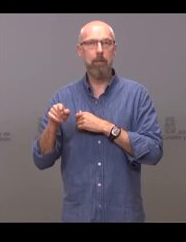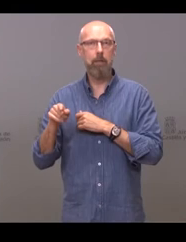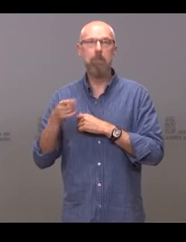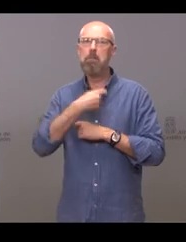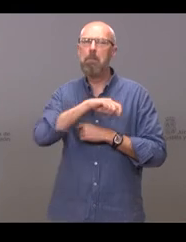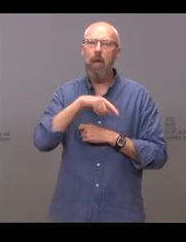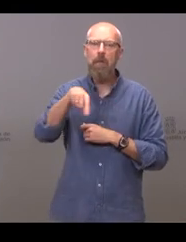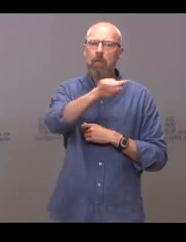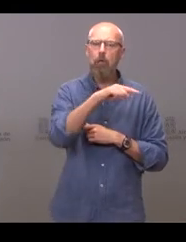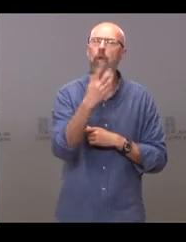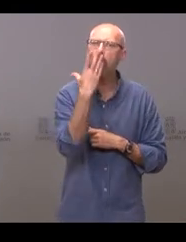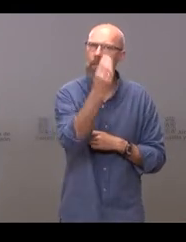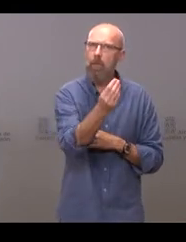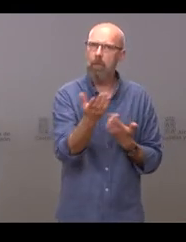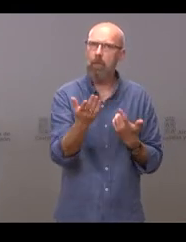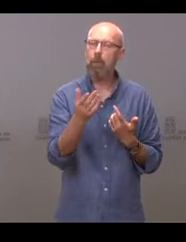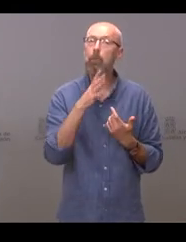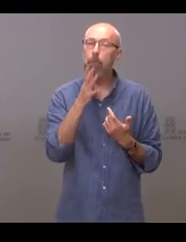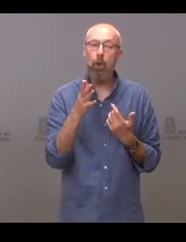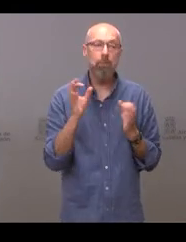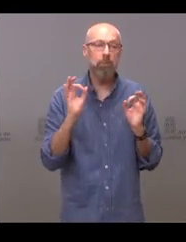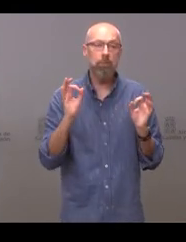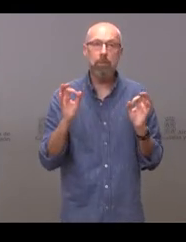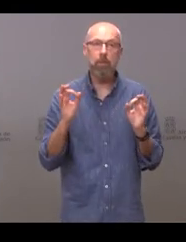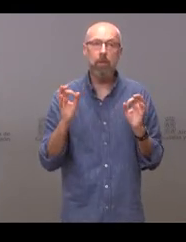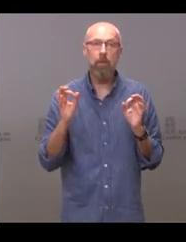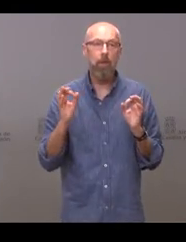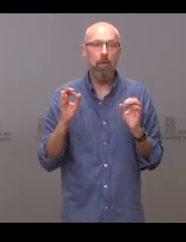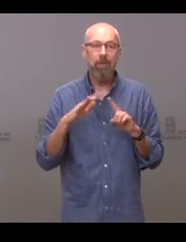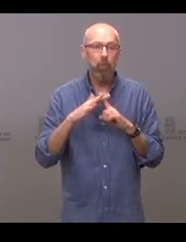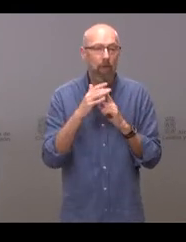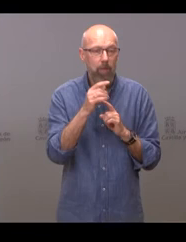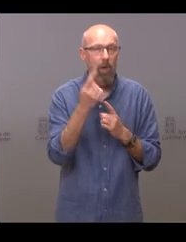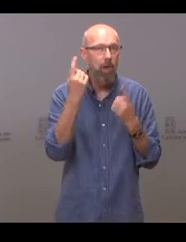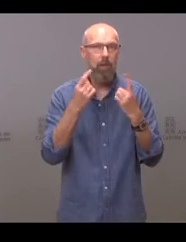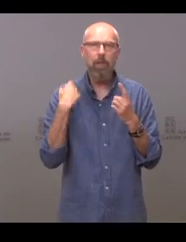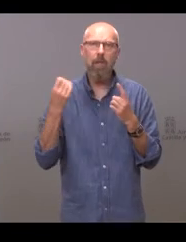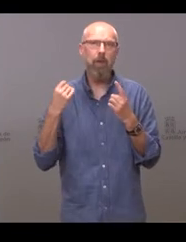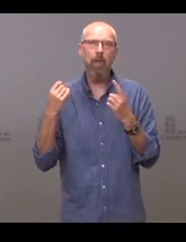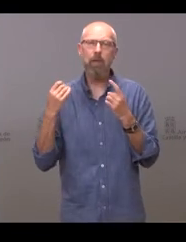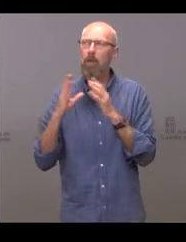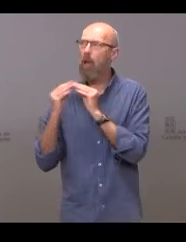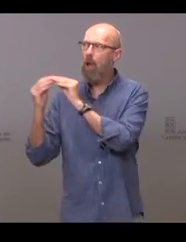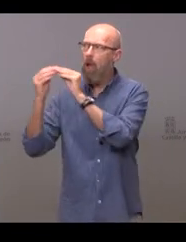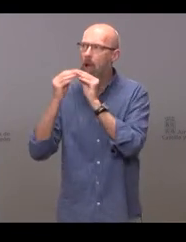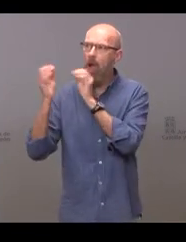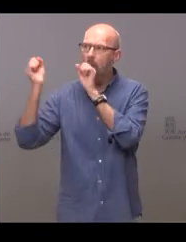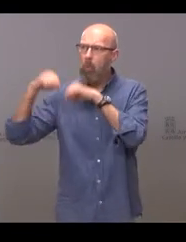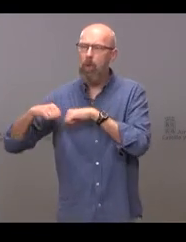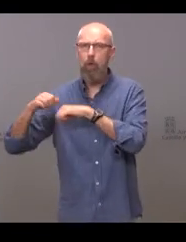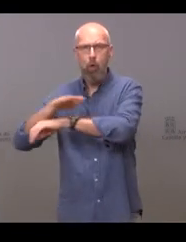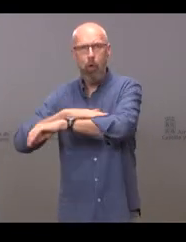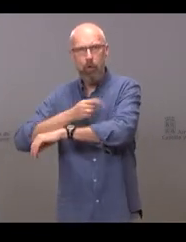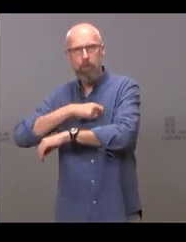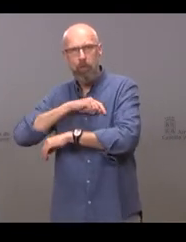mensaje creo que hay ocasiones en las que el mensaje tiene que ser en la misma dirección por parte del gobierno de